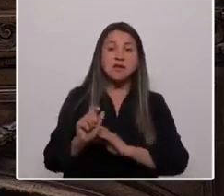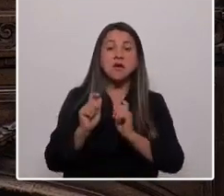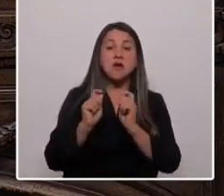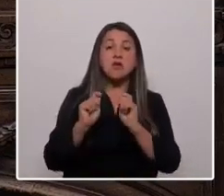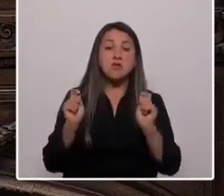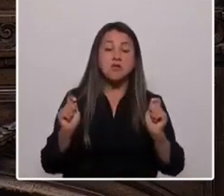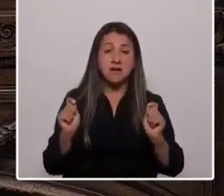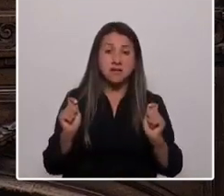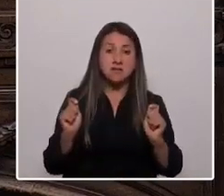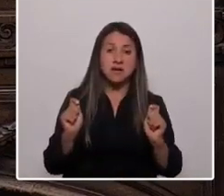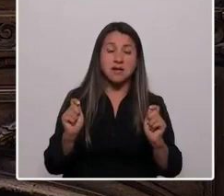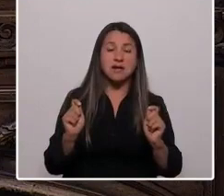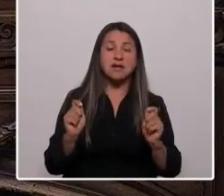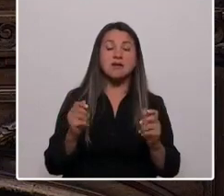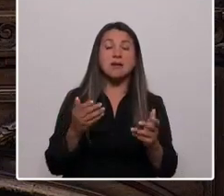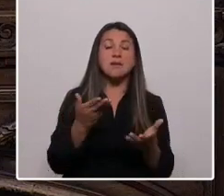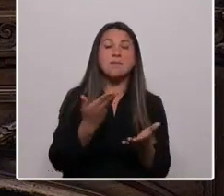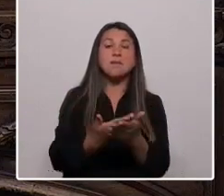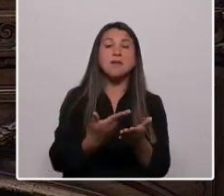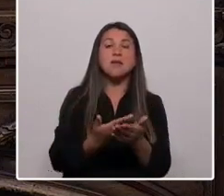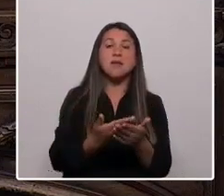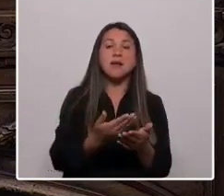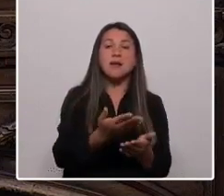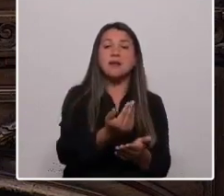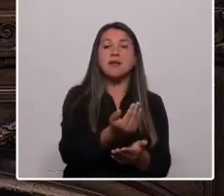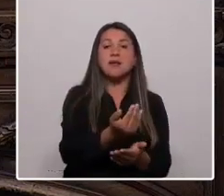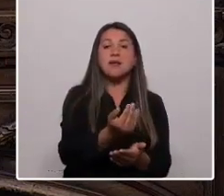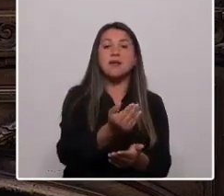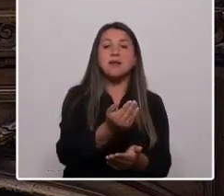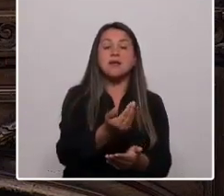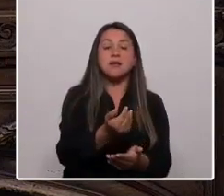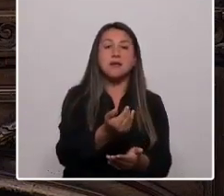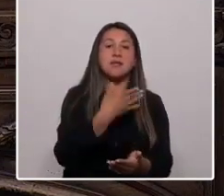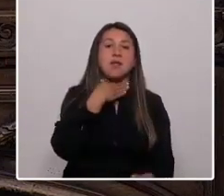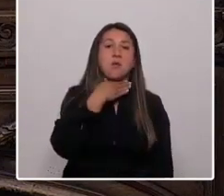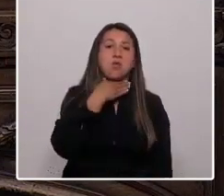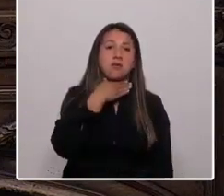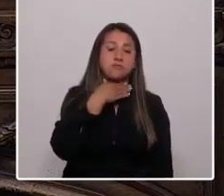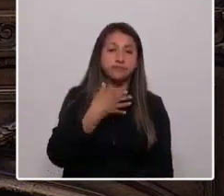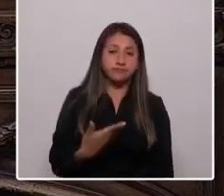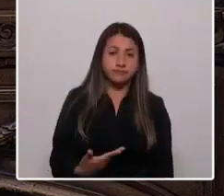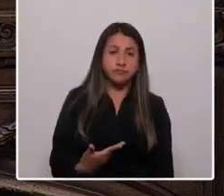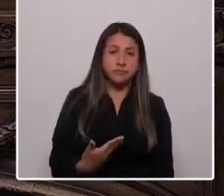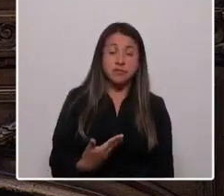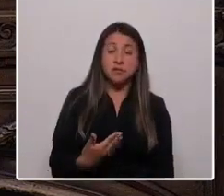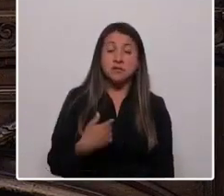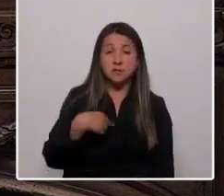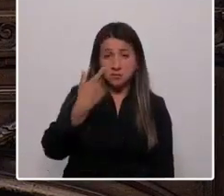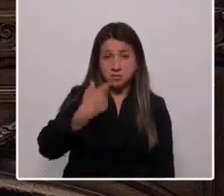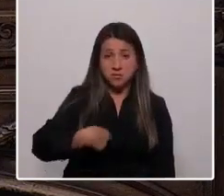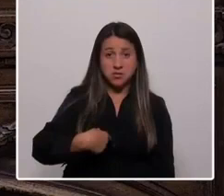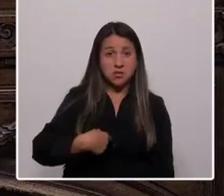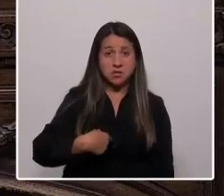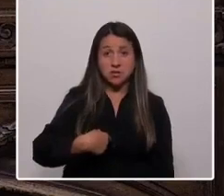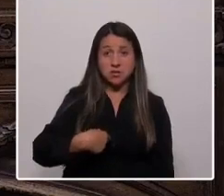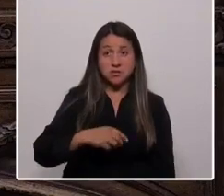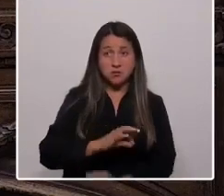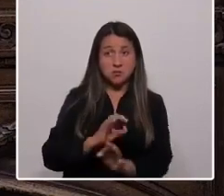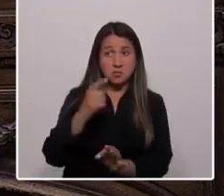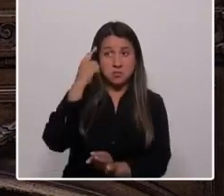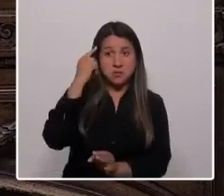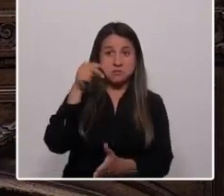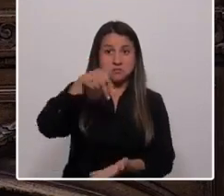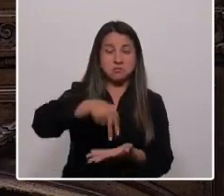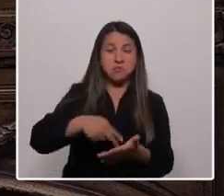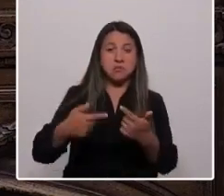crédito nos imponen intereses que hipoteca en nuestra vida soy de las personas que no estaban destinadas a la política pero aquí